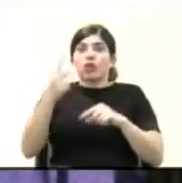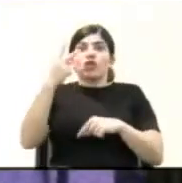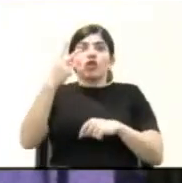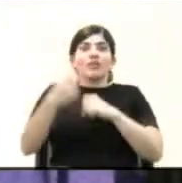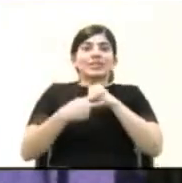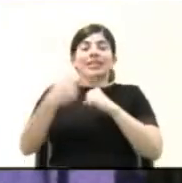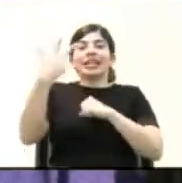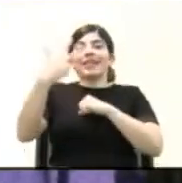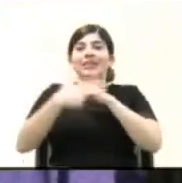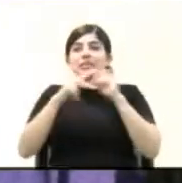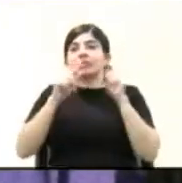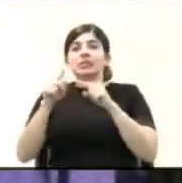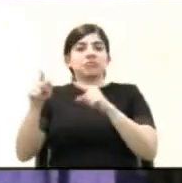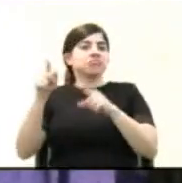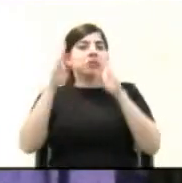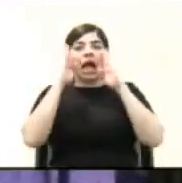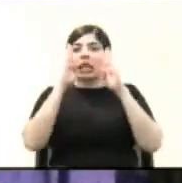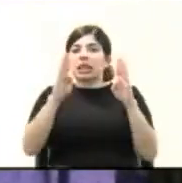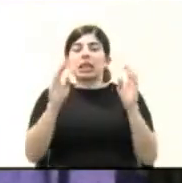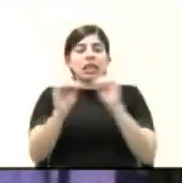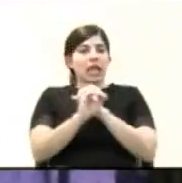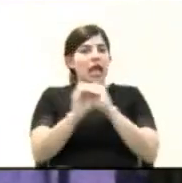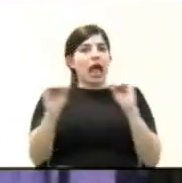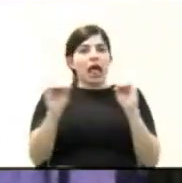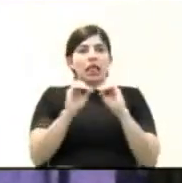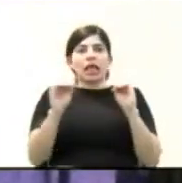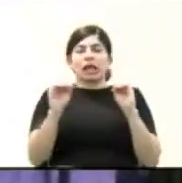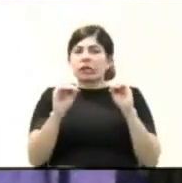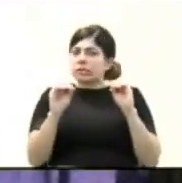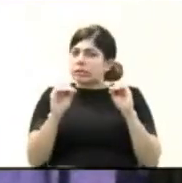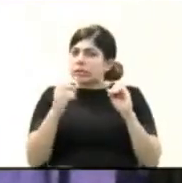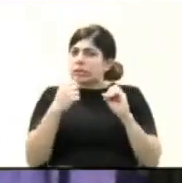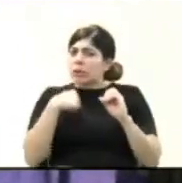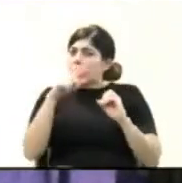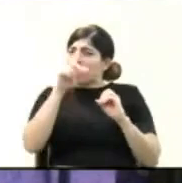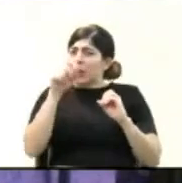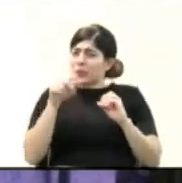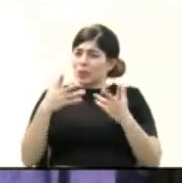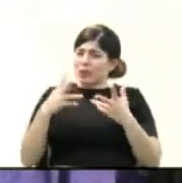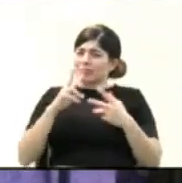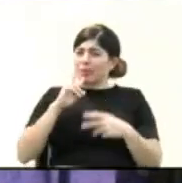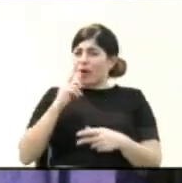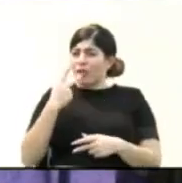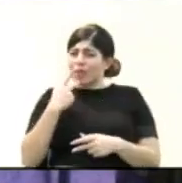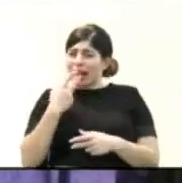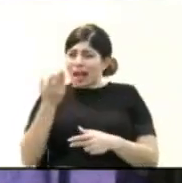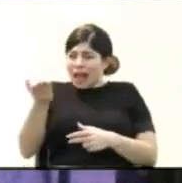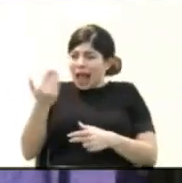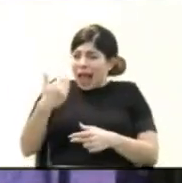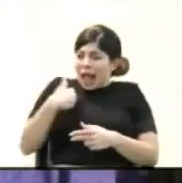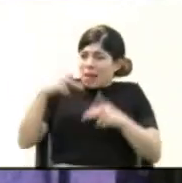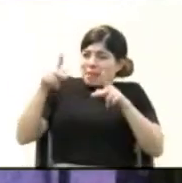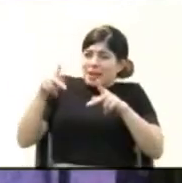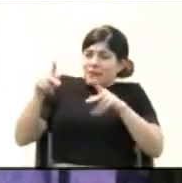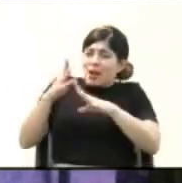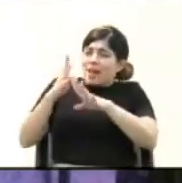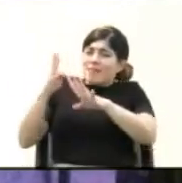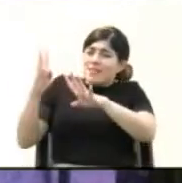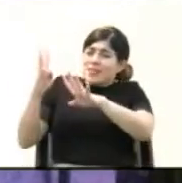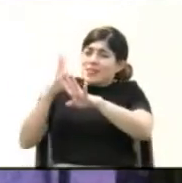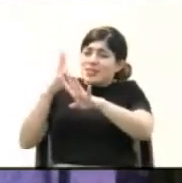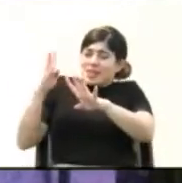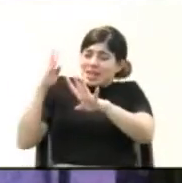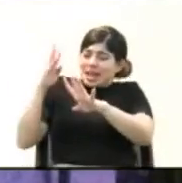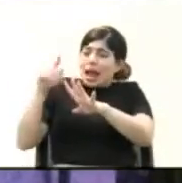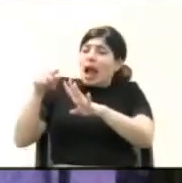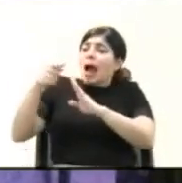días seguidos y no los atienden. Y no sé, le pregunto si no es contradictorio el hecho de tener personas ahí haciendo fila,